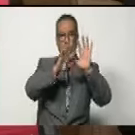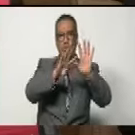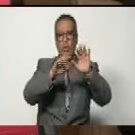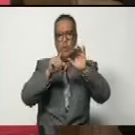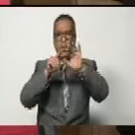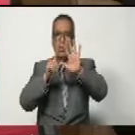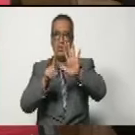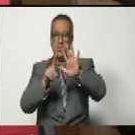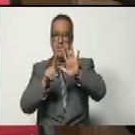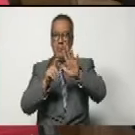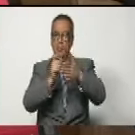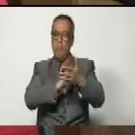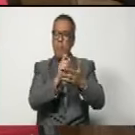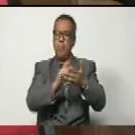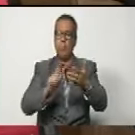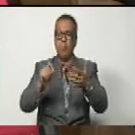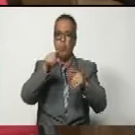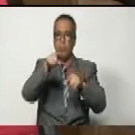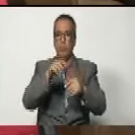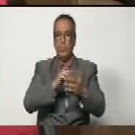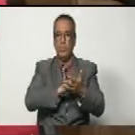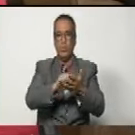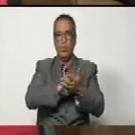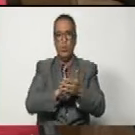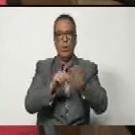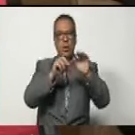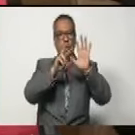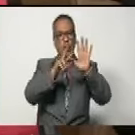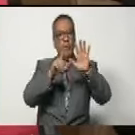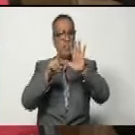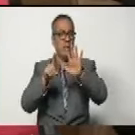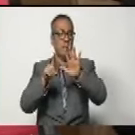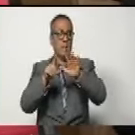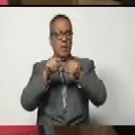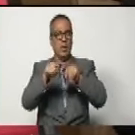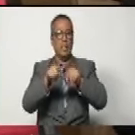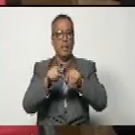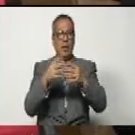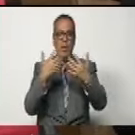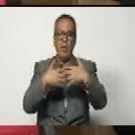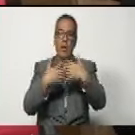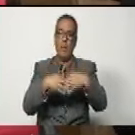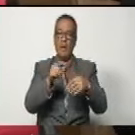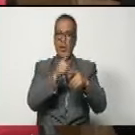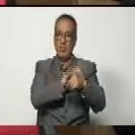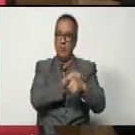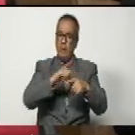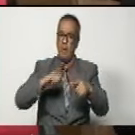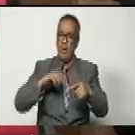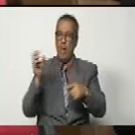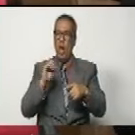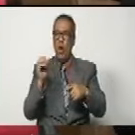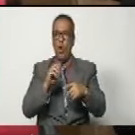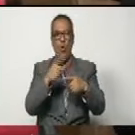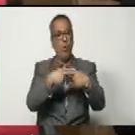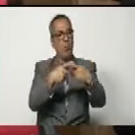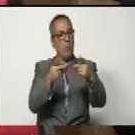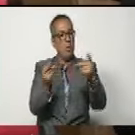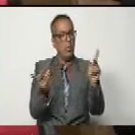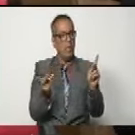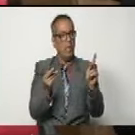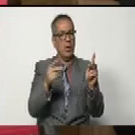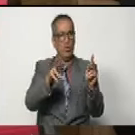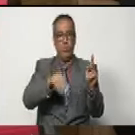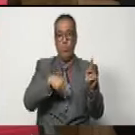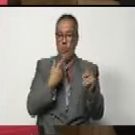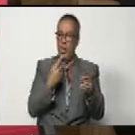96, el cual queda redactado en los siguientes términos. Artículo 96. Las empresas públicas, privadas o mixtas que incumplan el